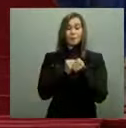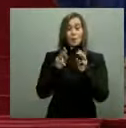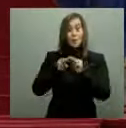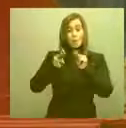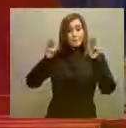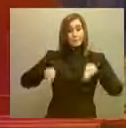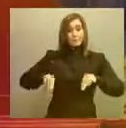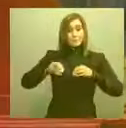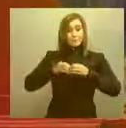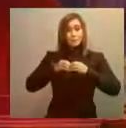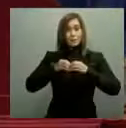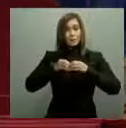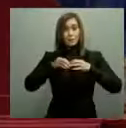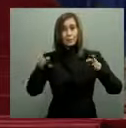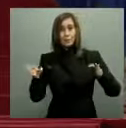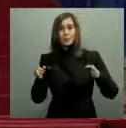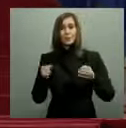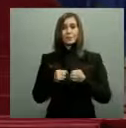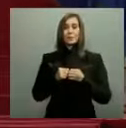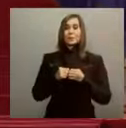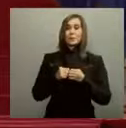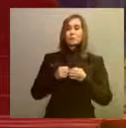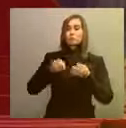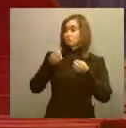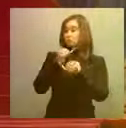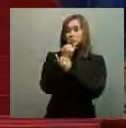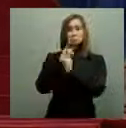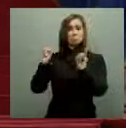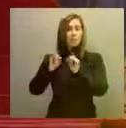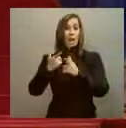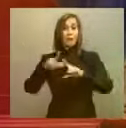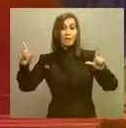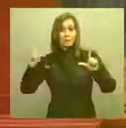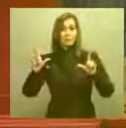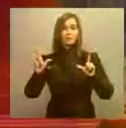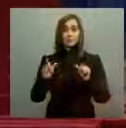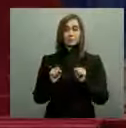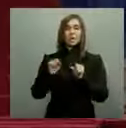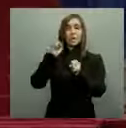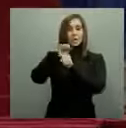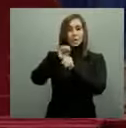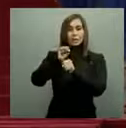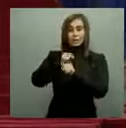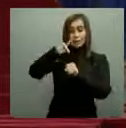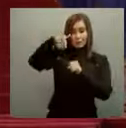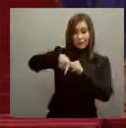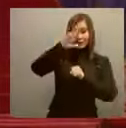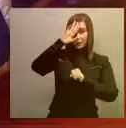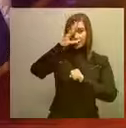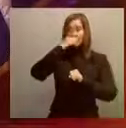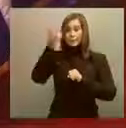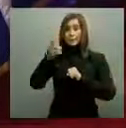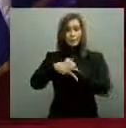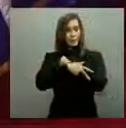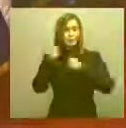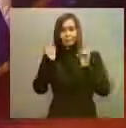Ministerio Público y una Cámara de Cuentas verdaderamente independientes que trabajan para que se acabe en nuestro país la impunidad y la